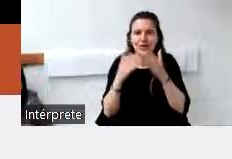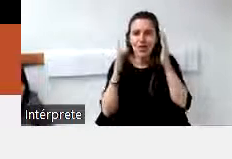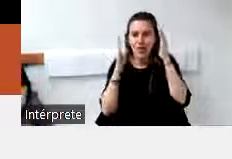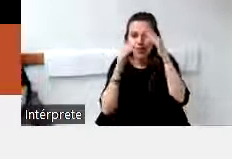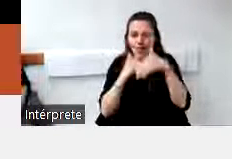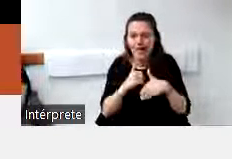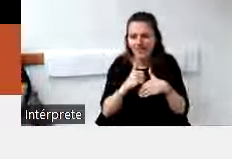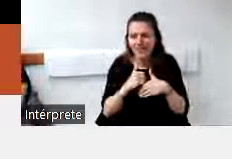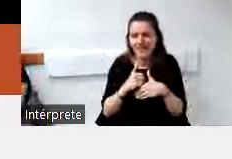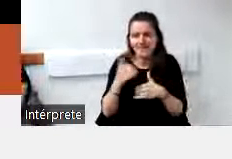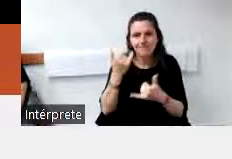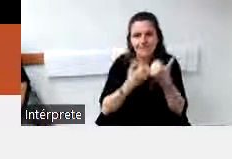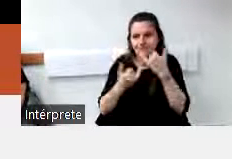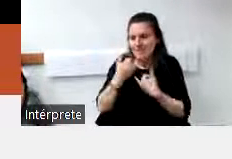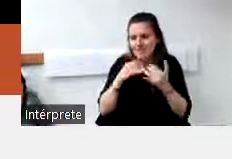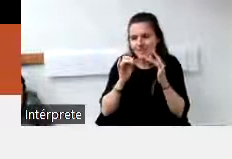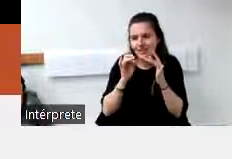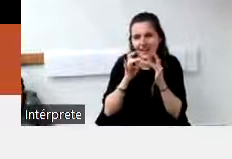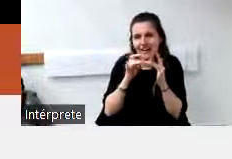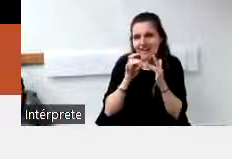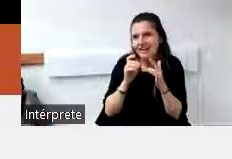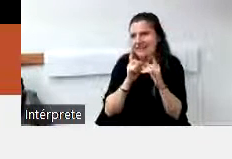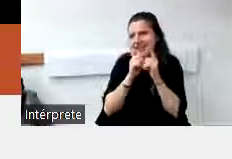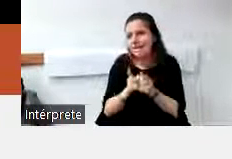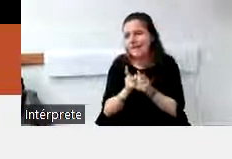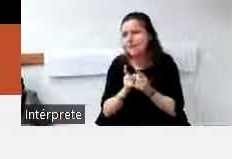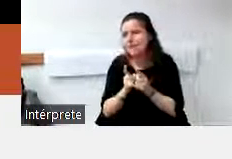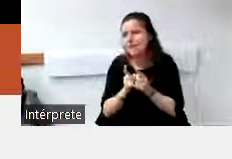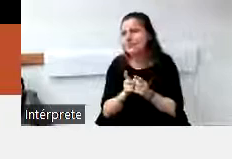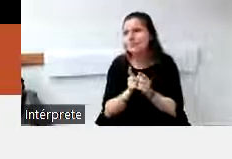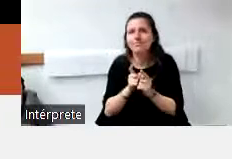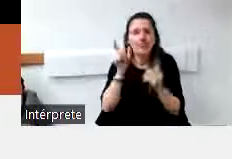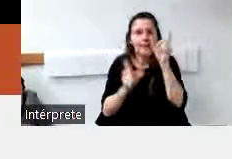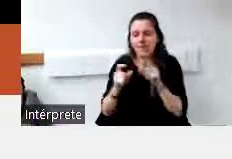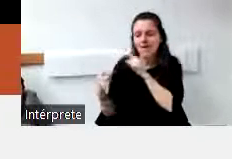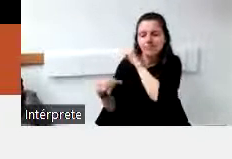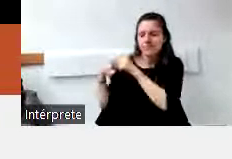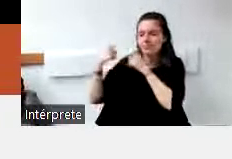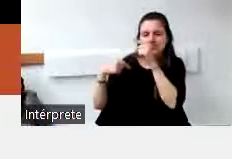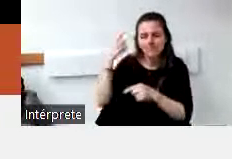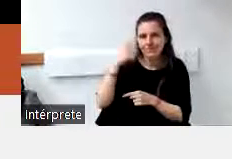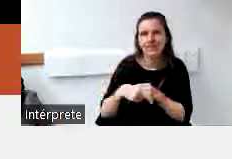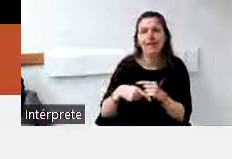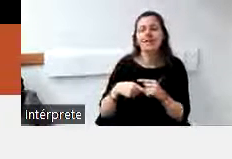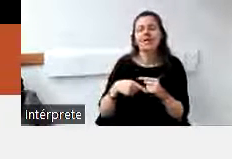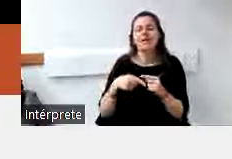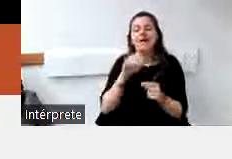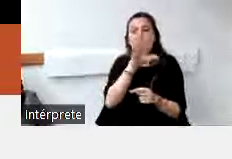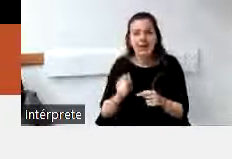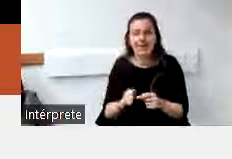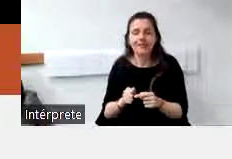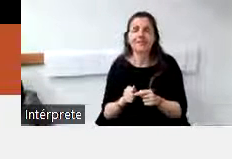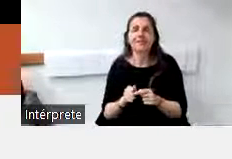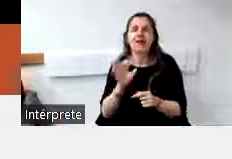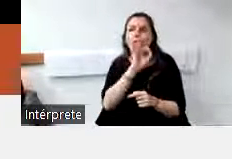calidad, afrodescendientes, personas pobres, personas LGBT. Entonces, el gesto que